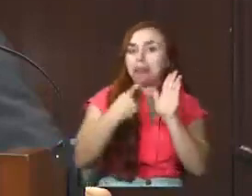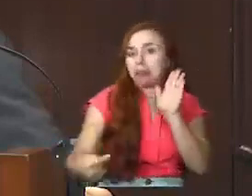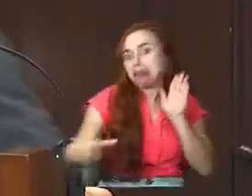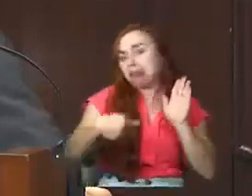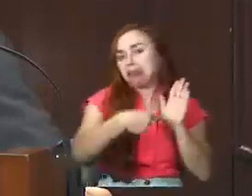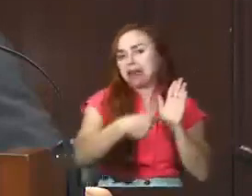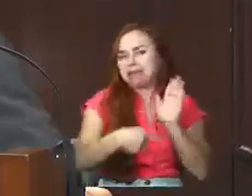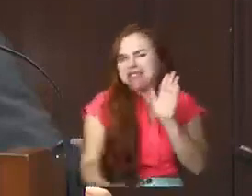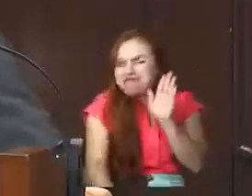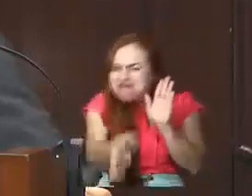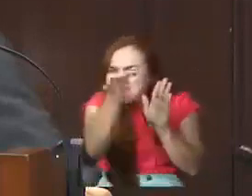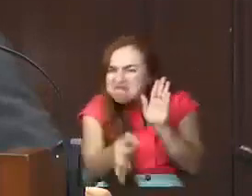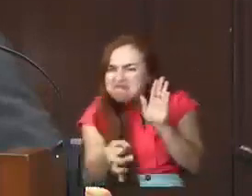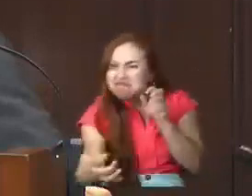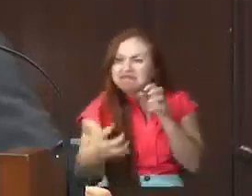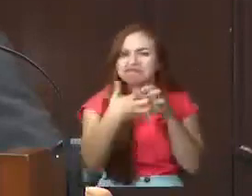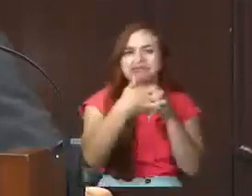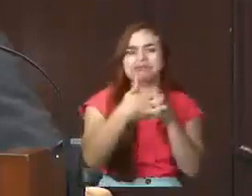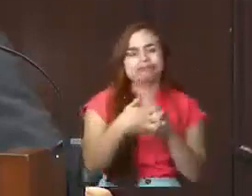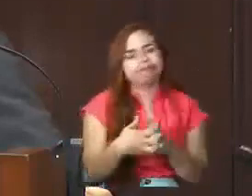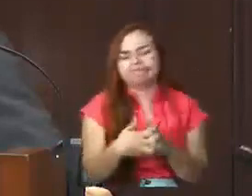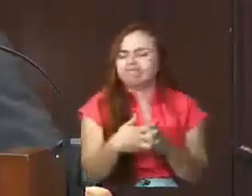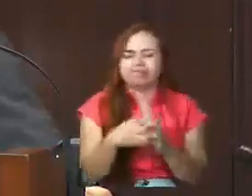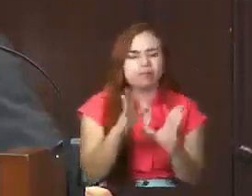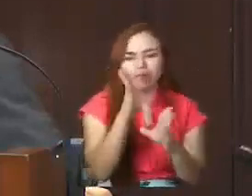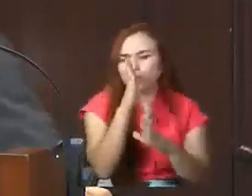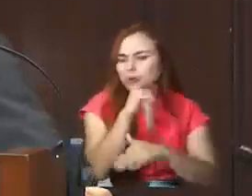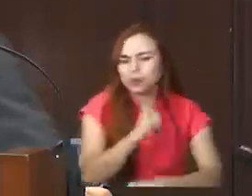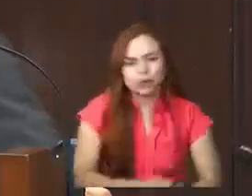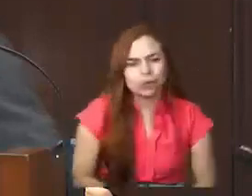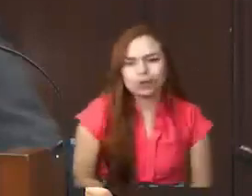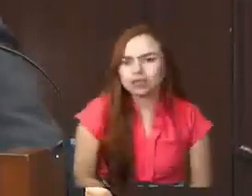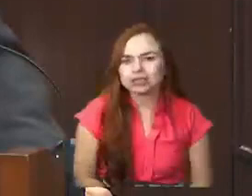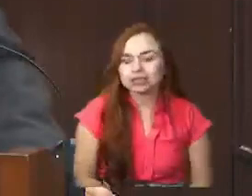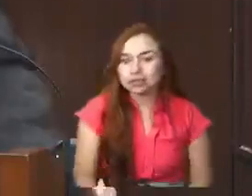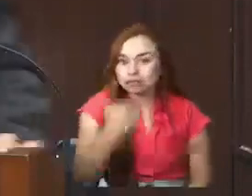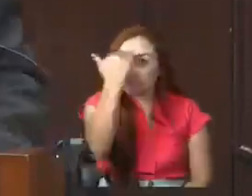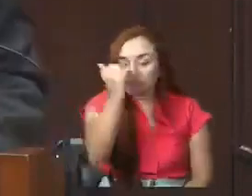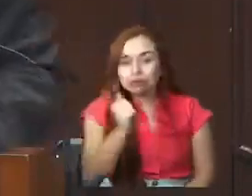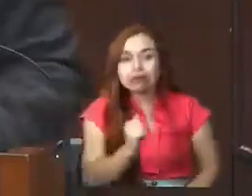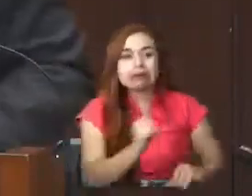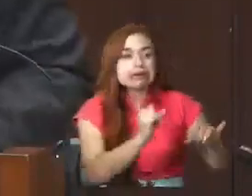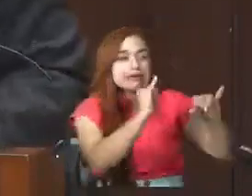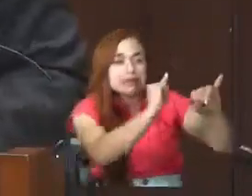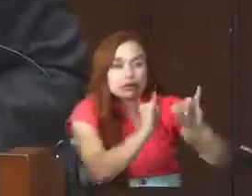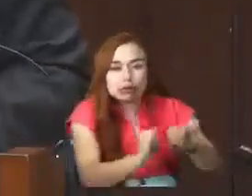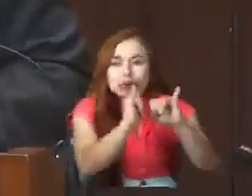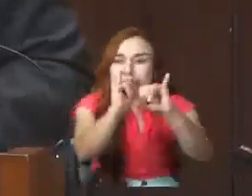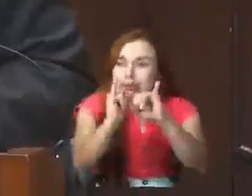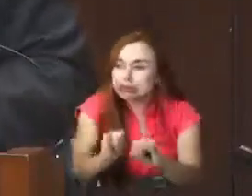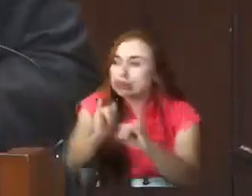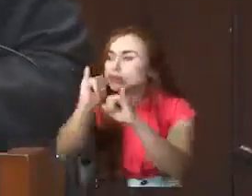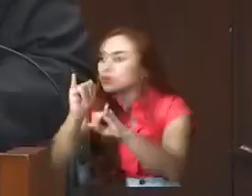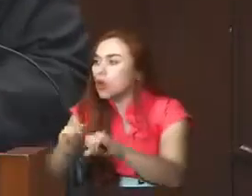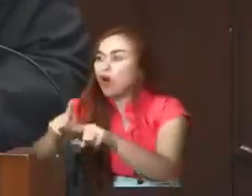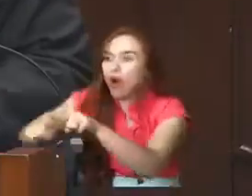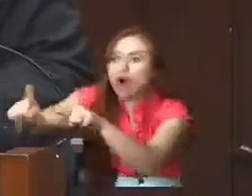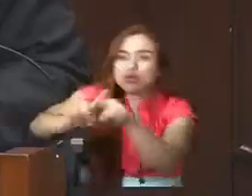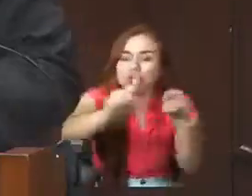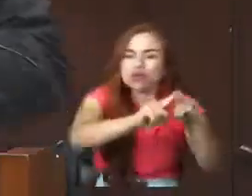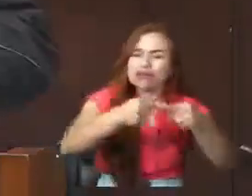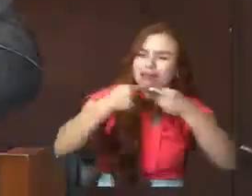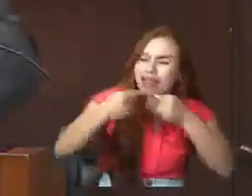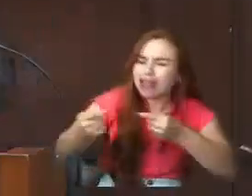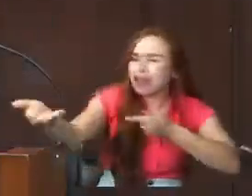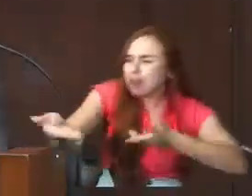y no se precisaba, porque era una mezcla de muchas instituciones recibiendo un aporte particular, y hoy se